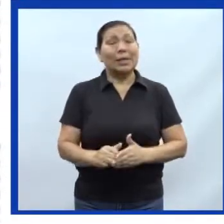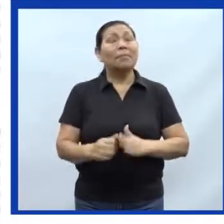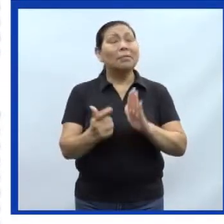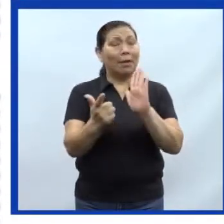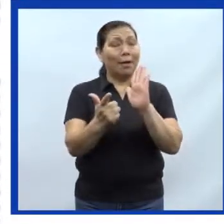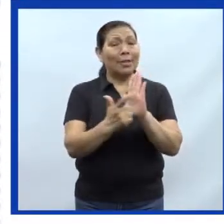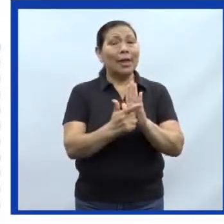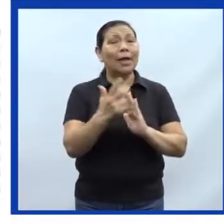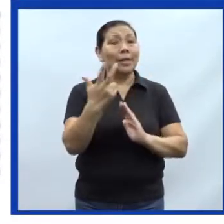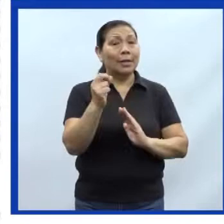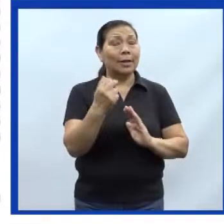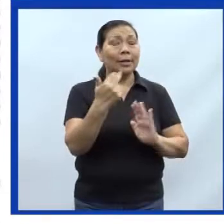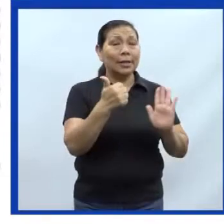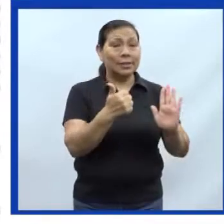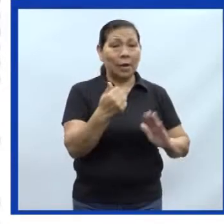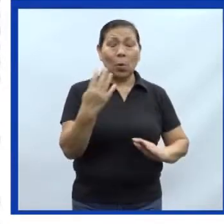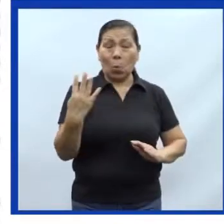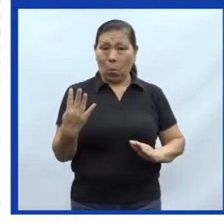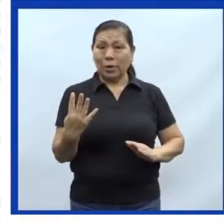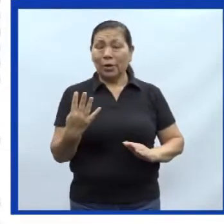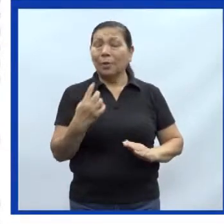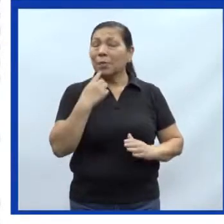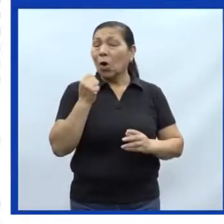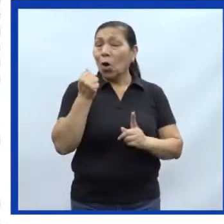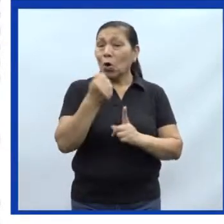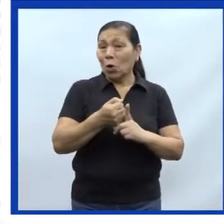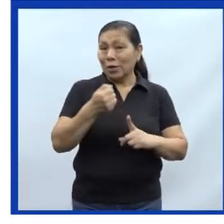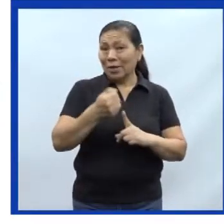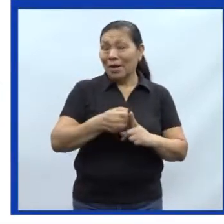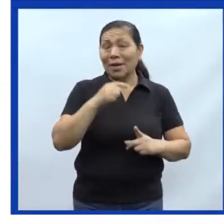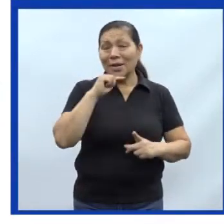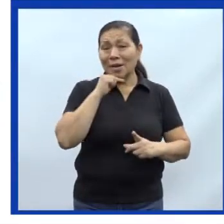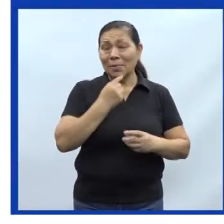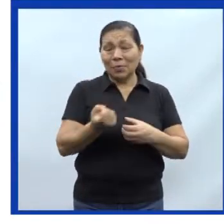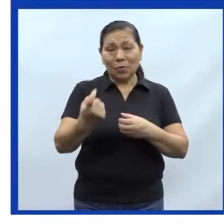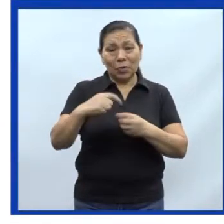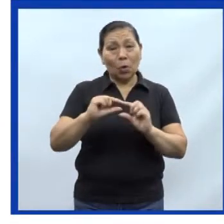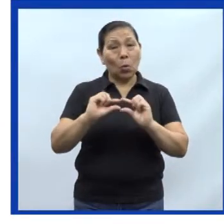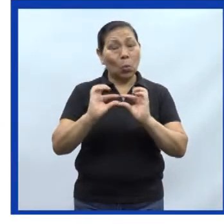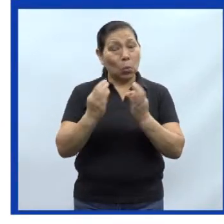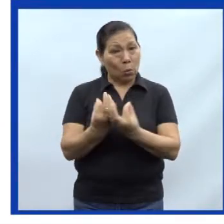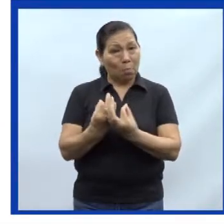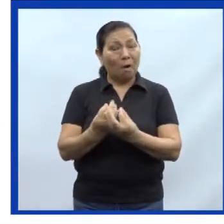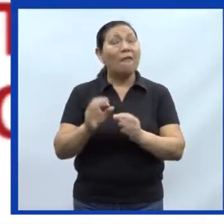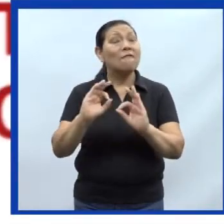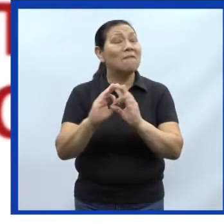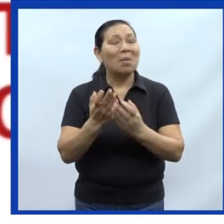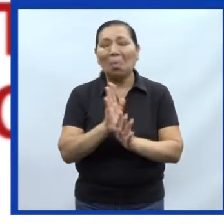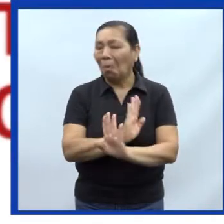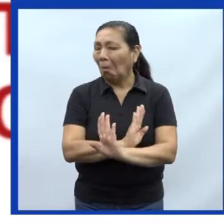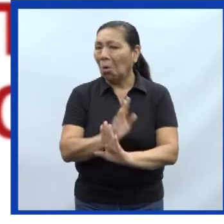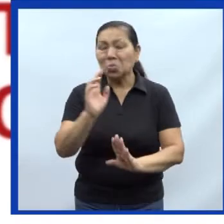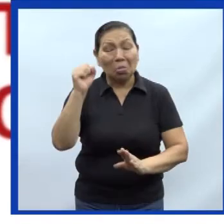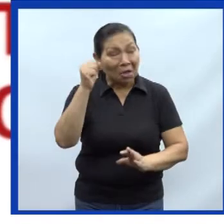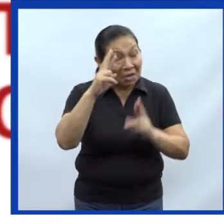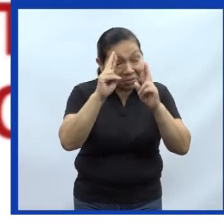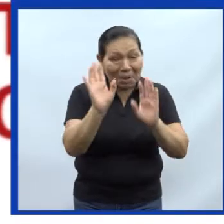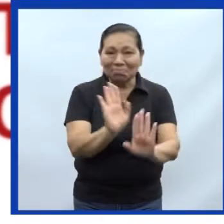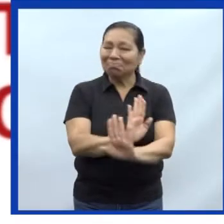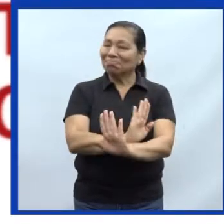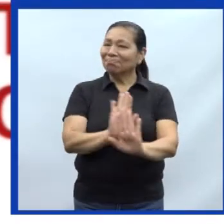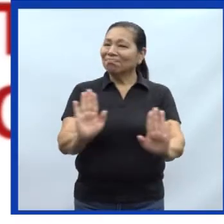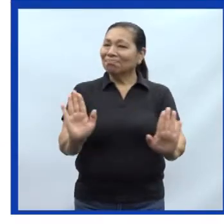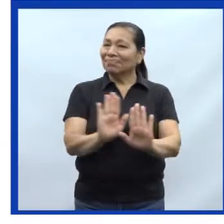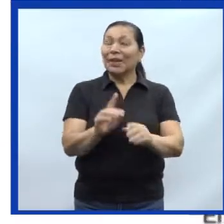Ley 30.364 sobre la violencia contra las mujeres y los integrantes del grupo familiar no vulneró ningún derecho del supuesto